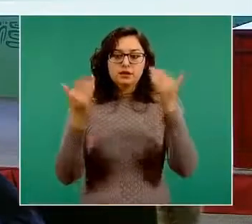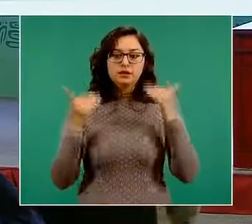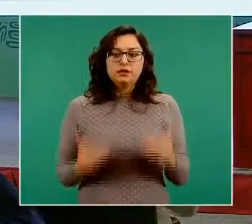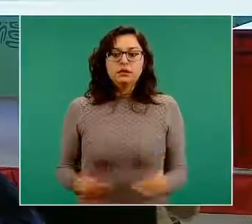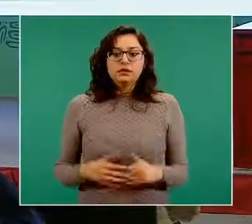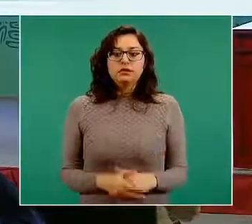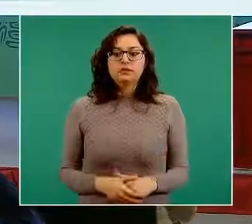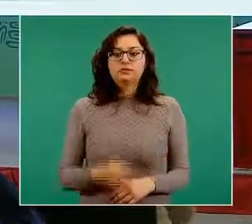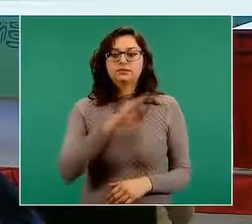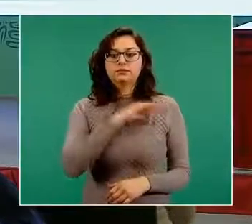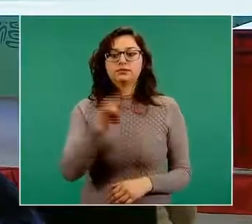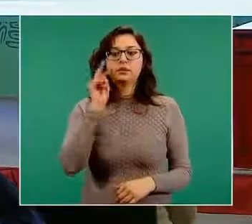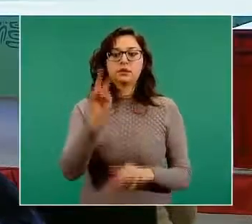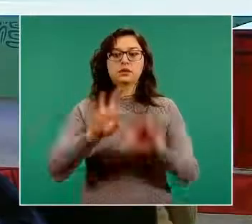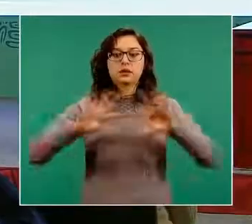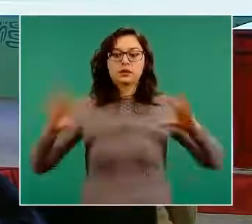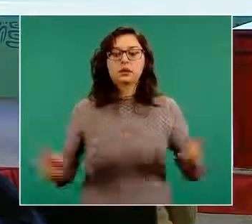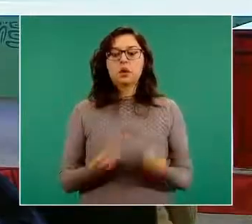Ahí está,